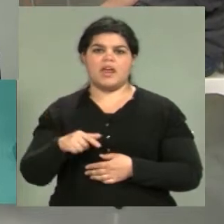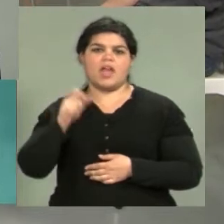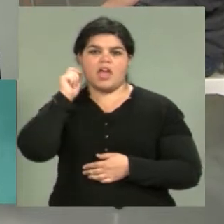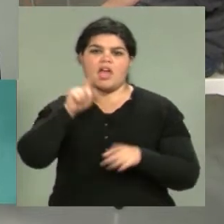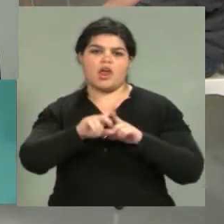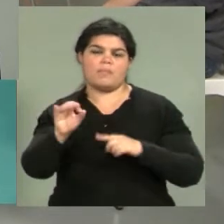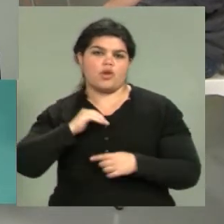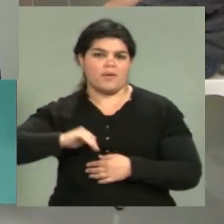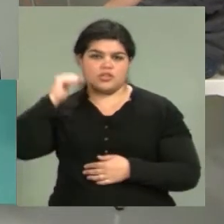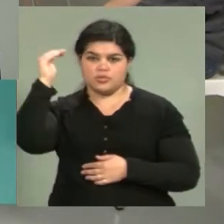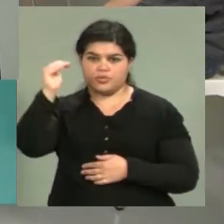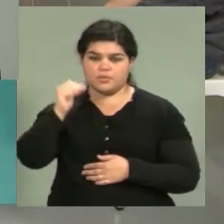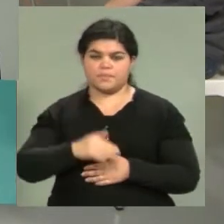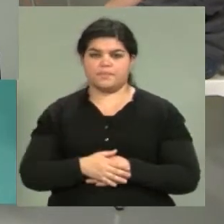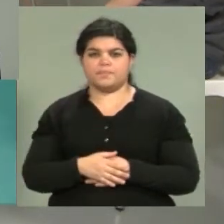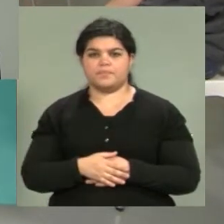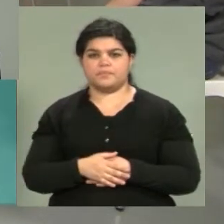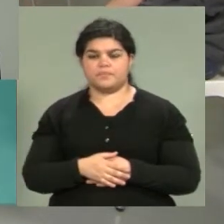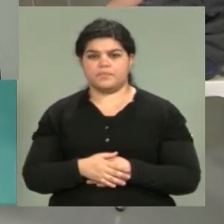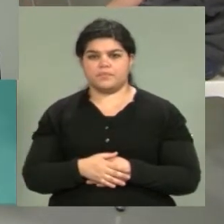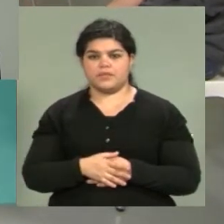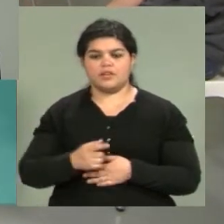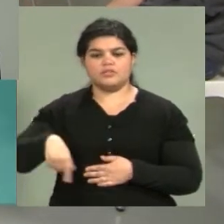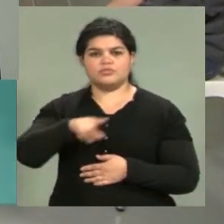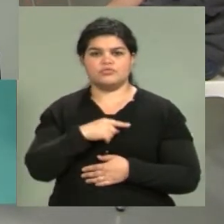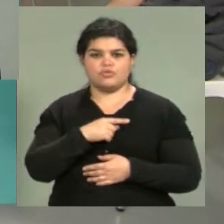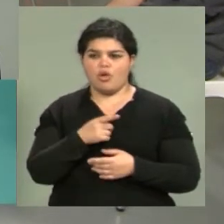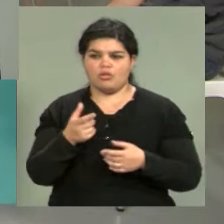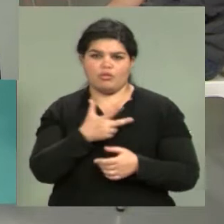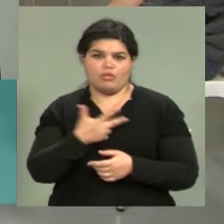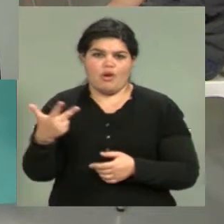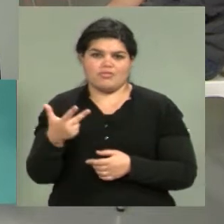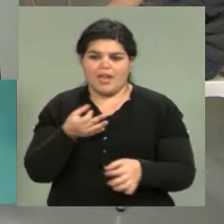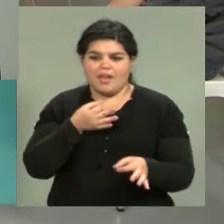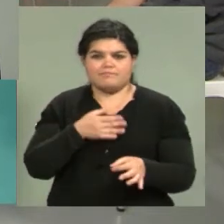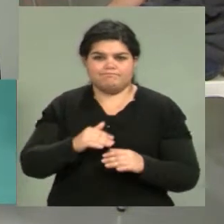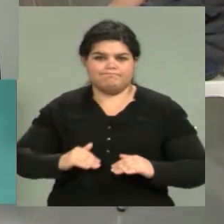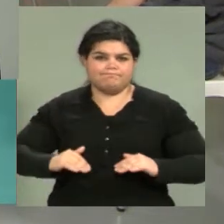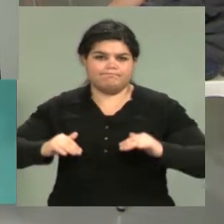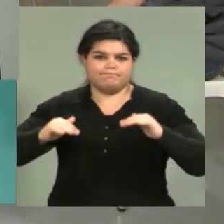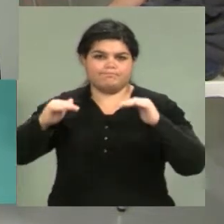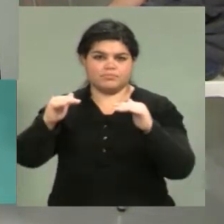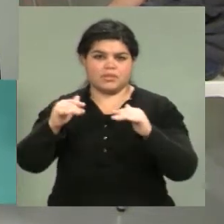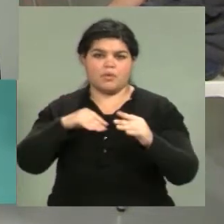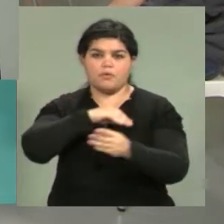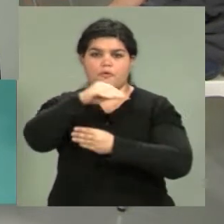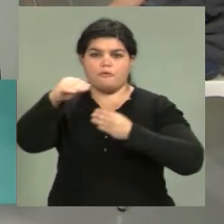mayor, nosotros fuimos criados los tres juntos y en una familia muy